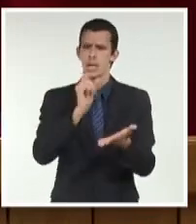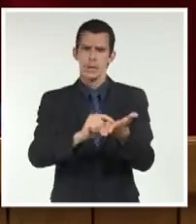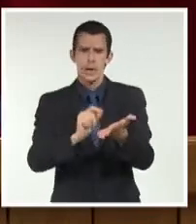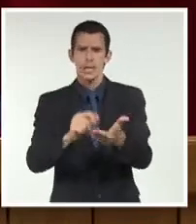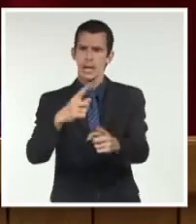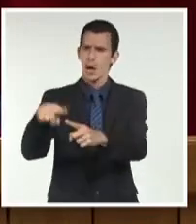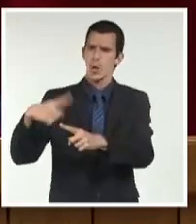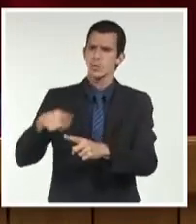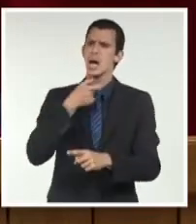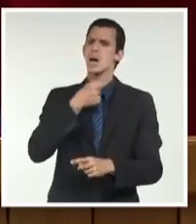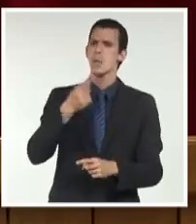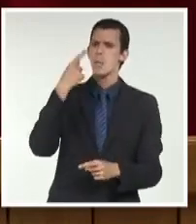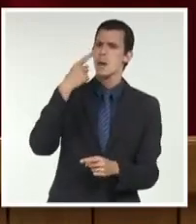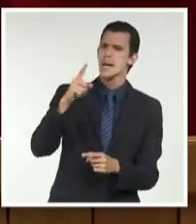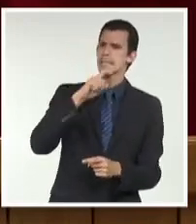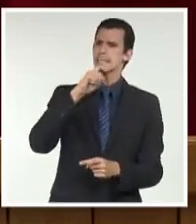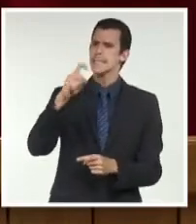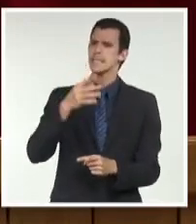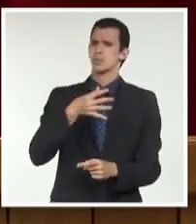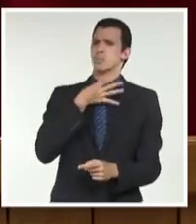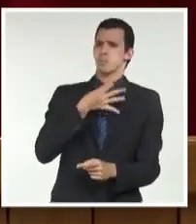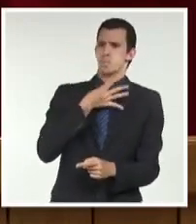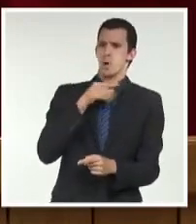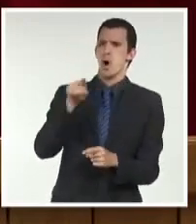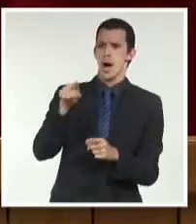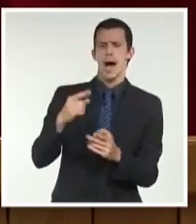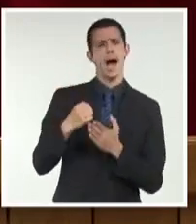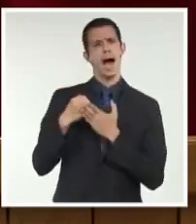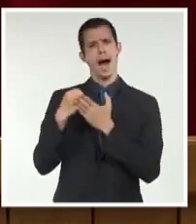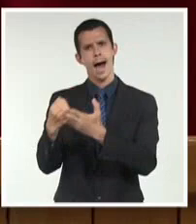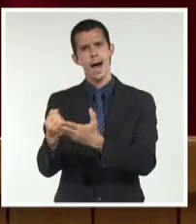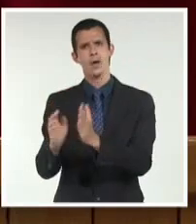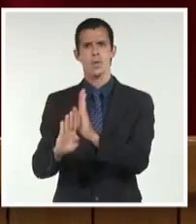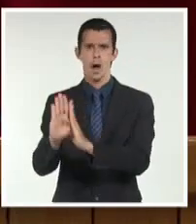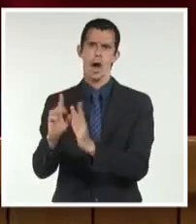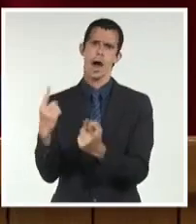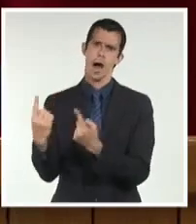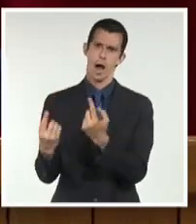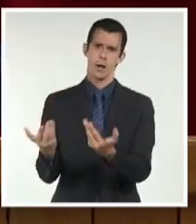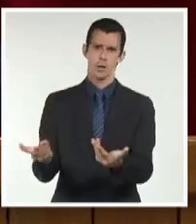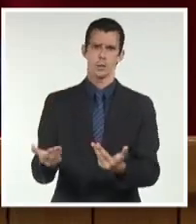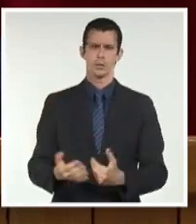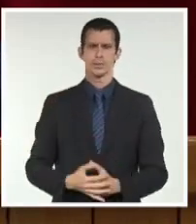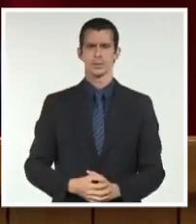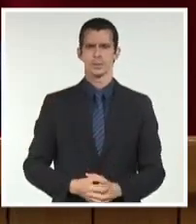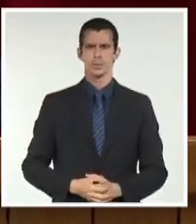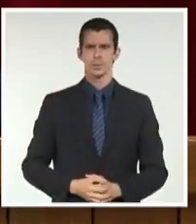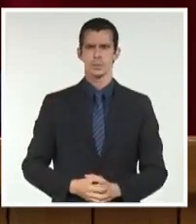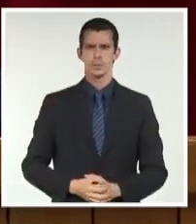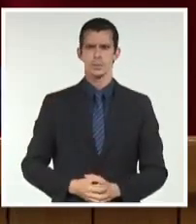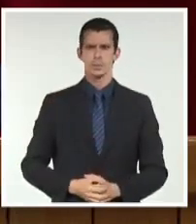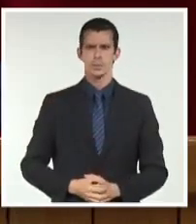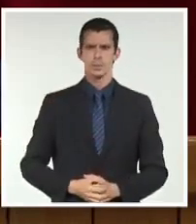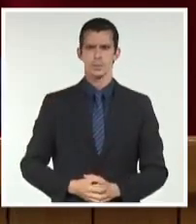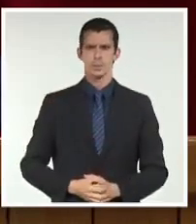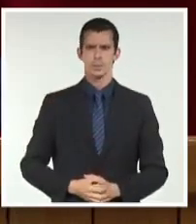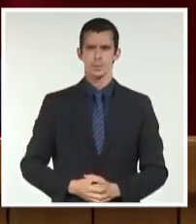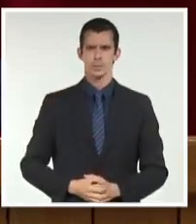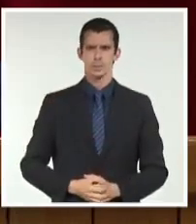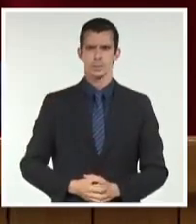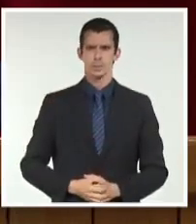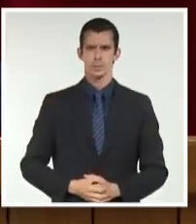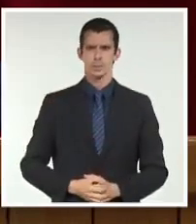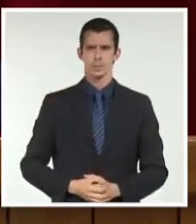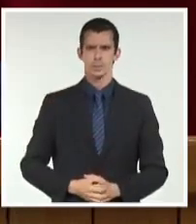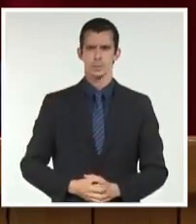en situaciones de vulnerabilidad. En esas condiciones, ha proliferado un mercado no oficial de compraventa de